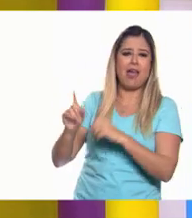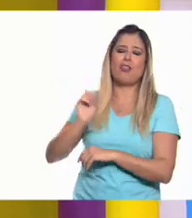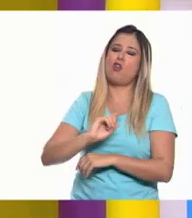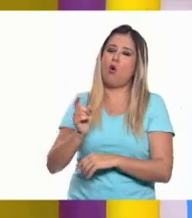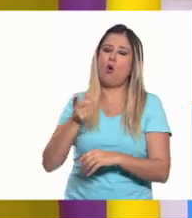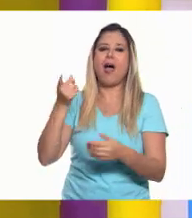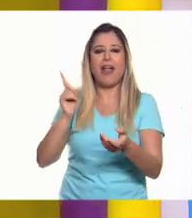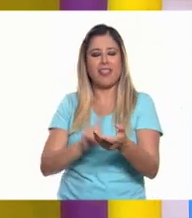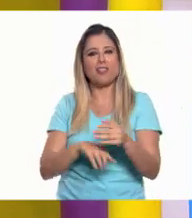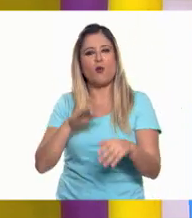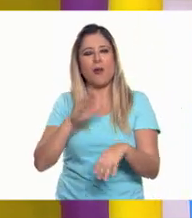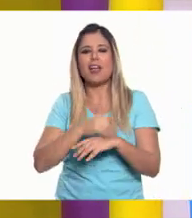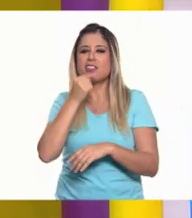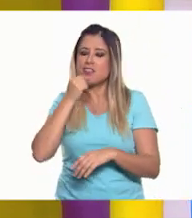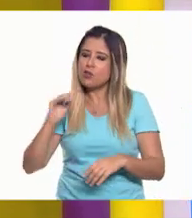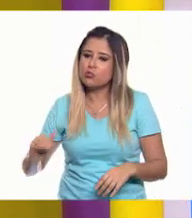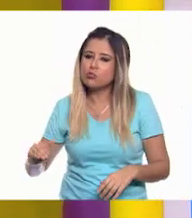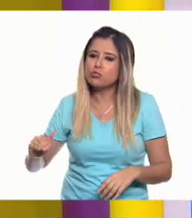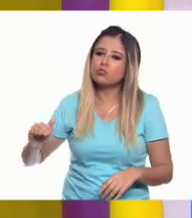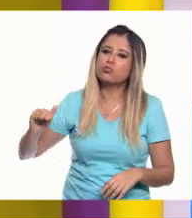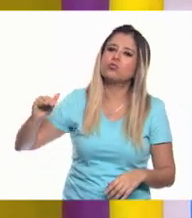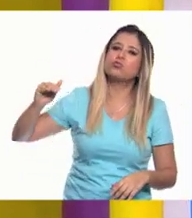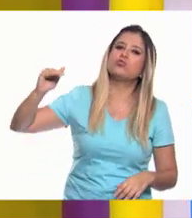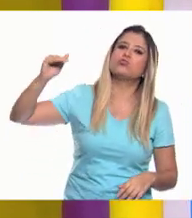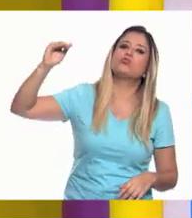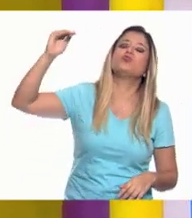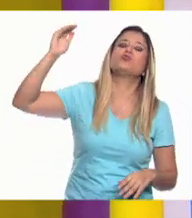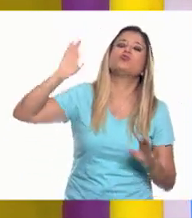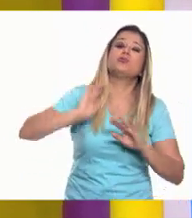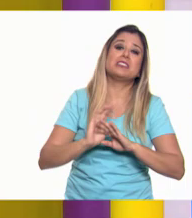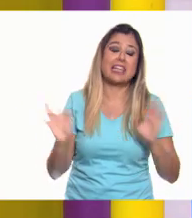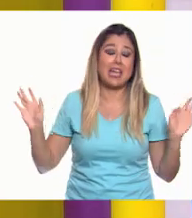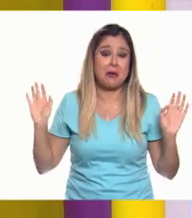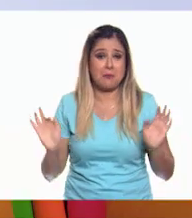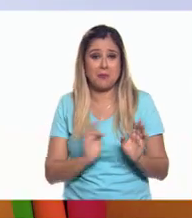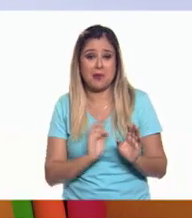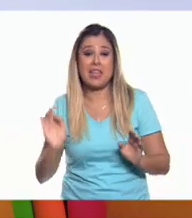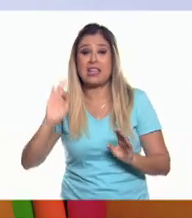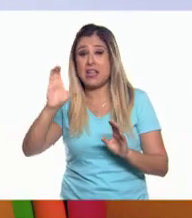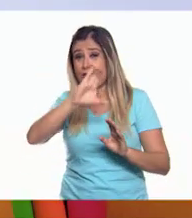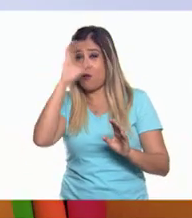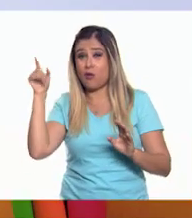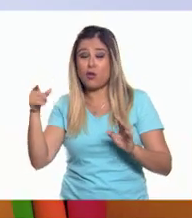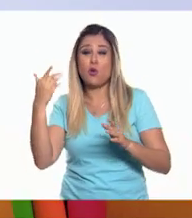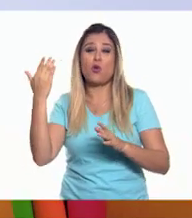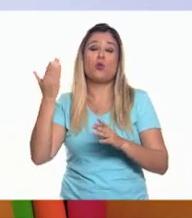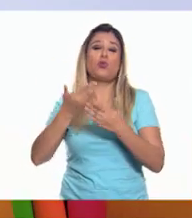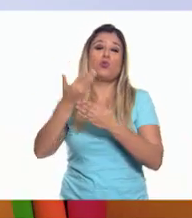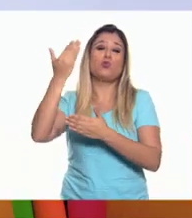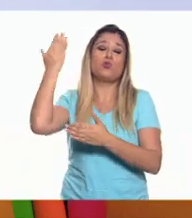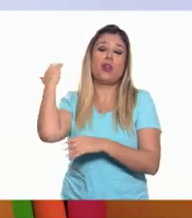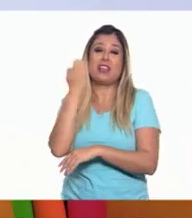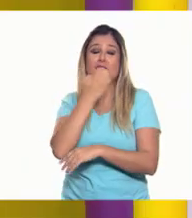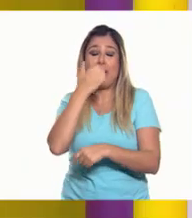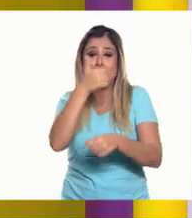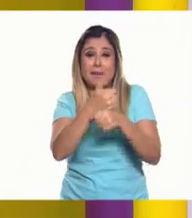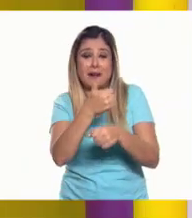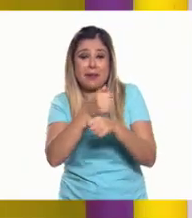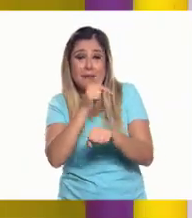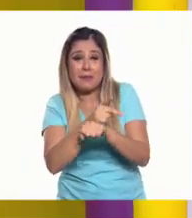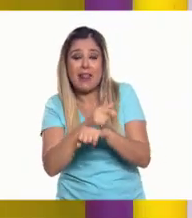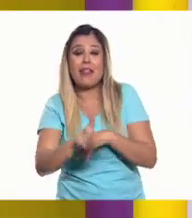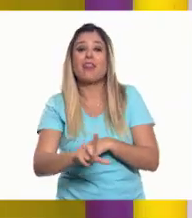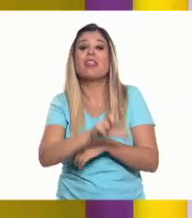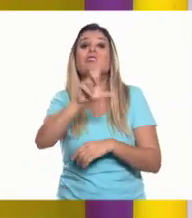y más imágenes que nos puede ir mostrando conforme va creciendo. Tal vez eso es una foto de cuando va a la escuela, a la primaria,